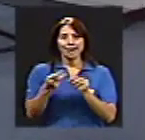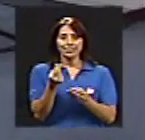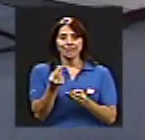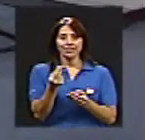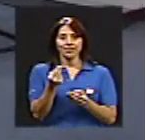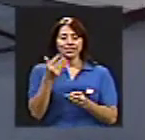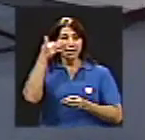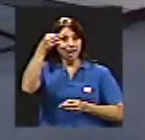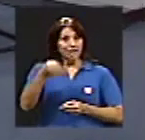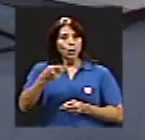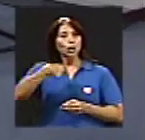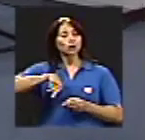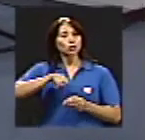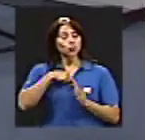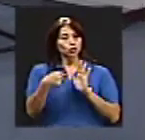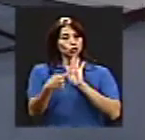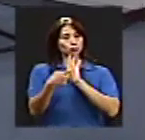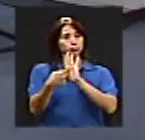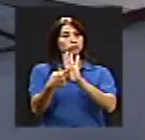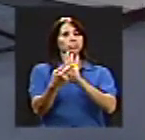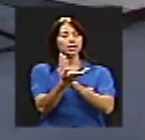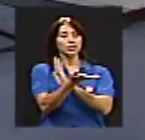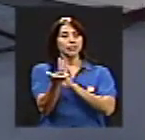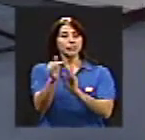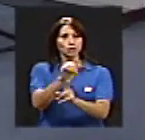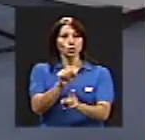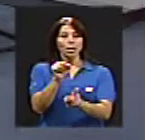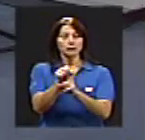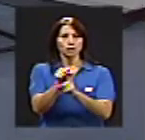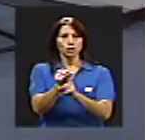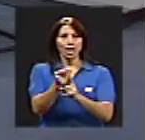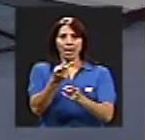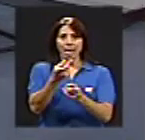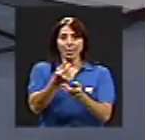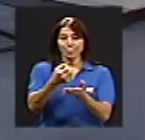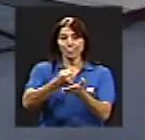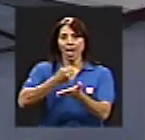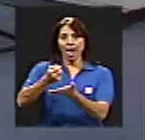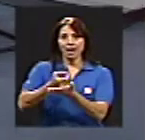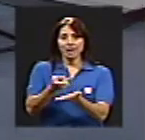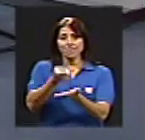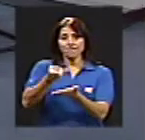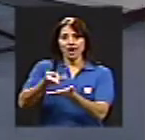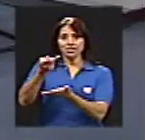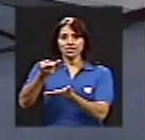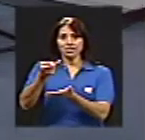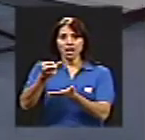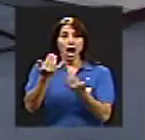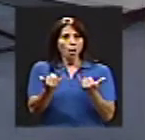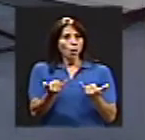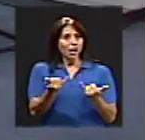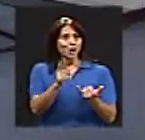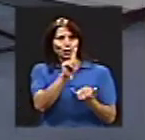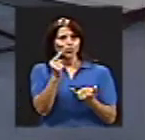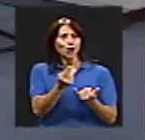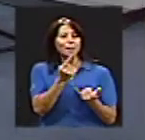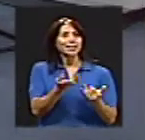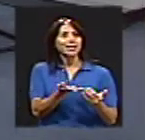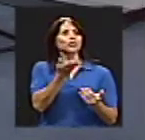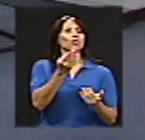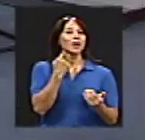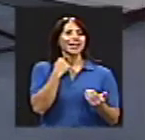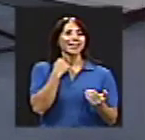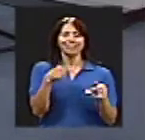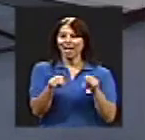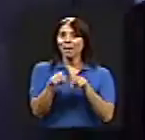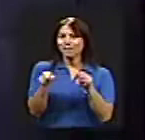estamos mostrando en este momento y es el hecho de que las tarifas ahora ya no solo suben, sino que también bajan.